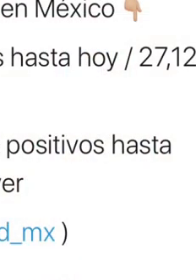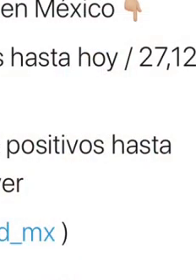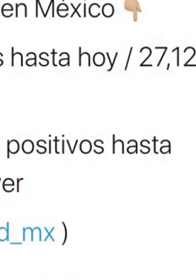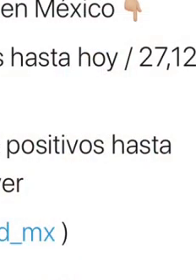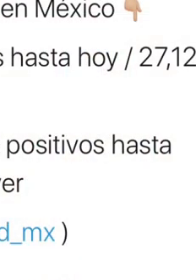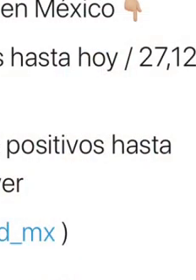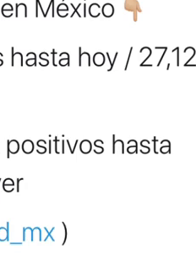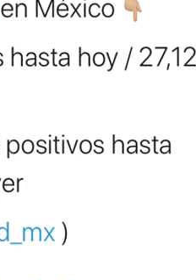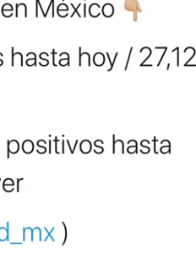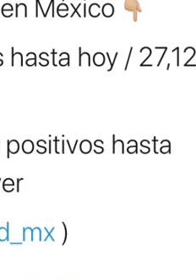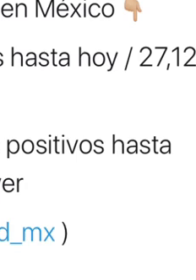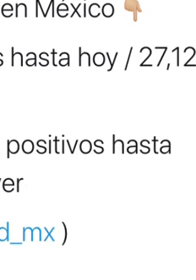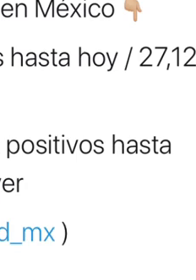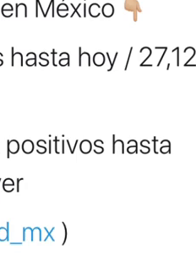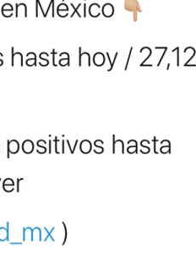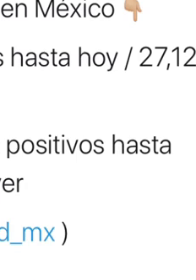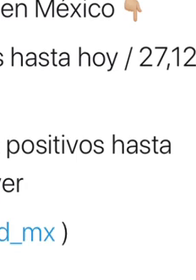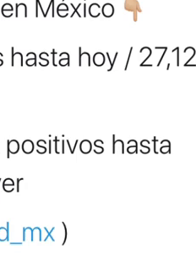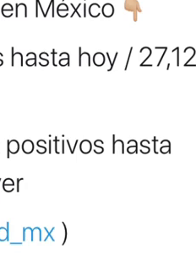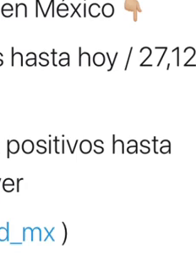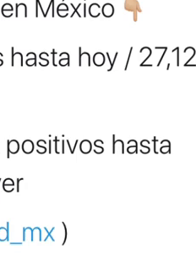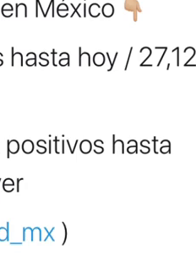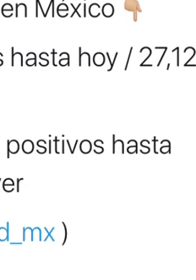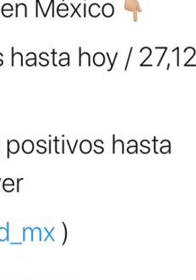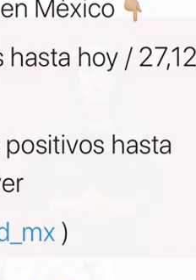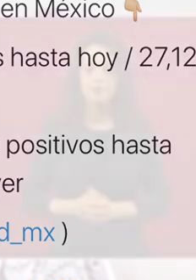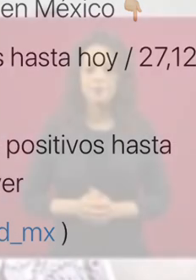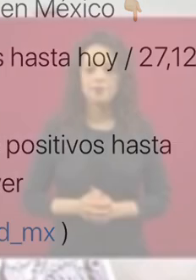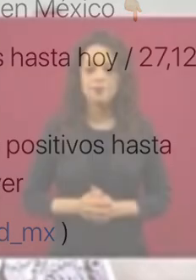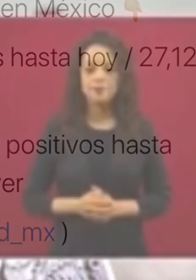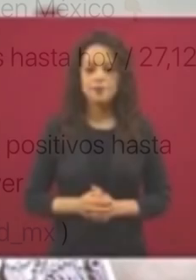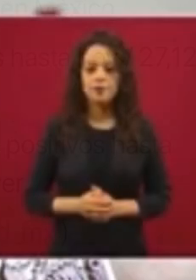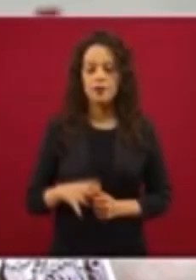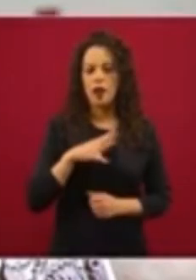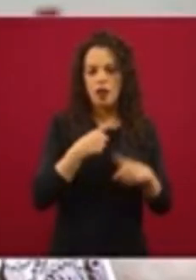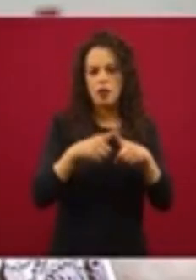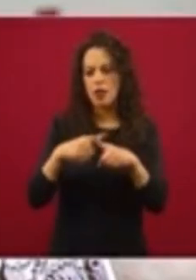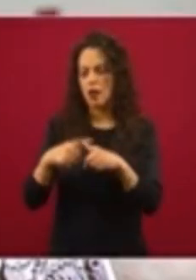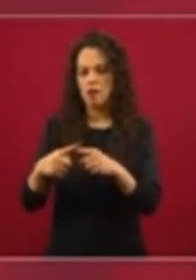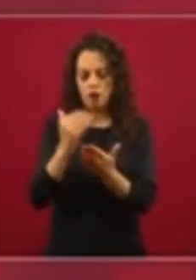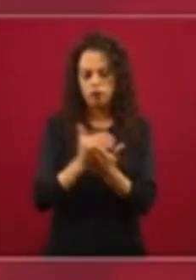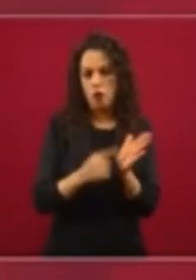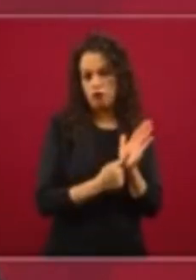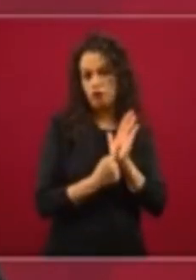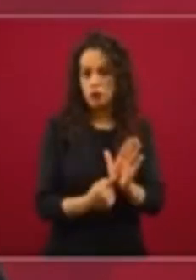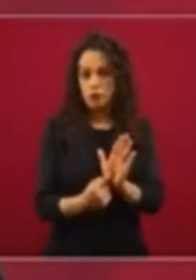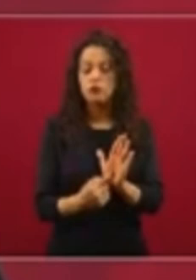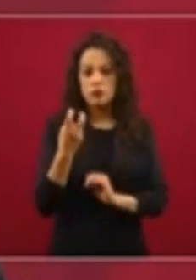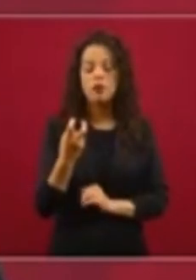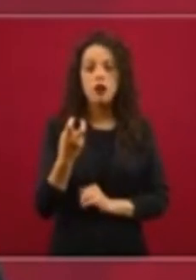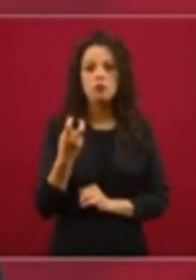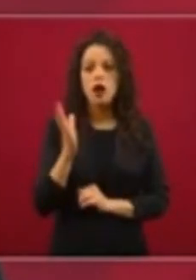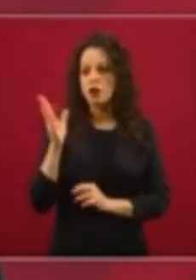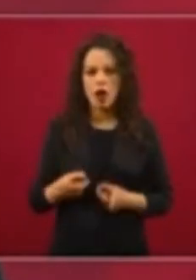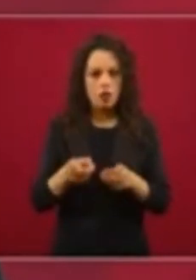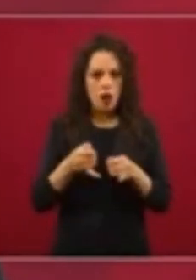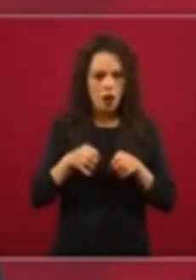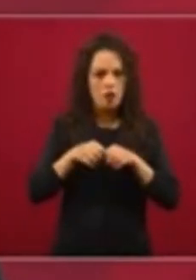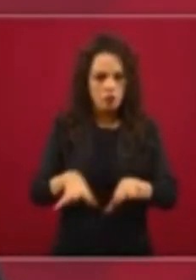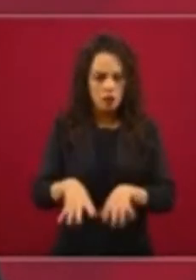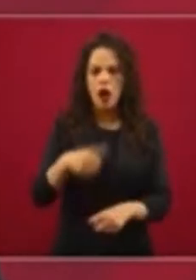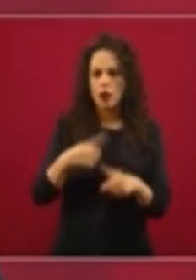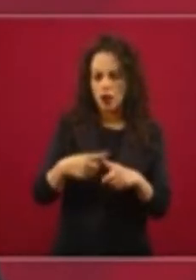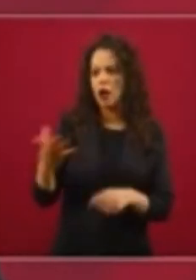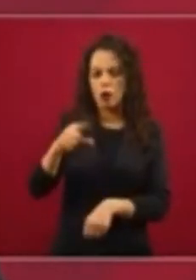perdiendo fuerza. Hay datos, elementos para sostenerlo. Así lo han dado a conocer